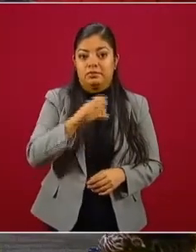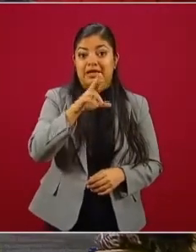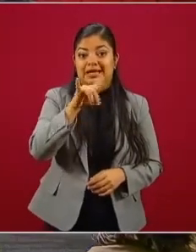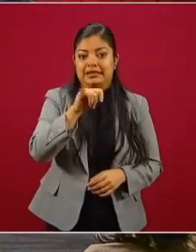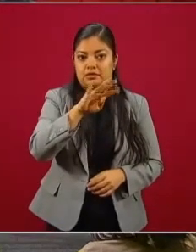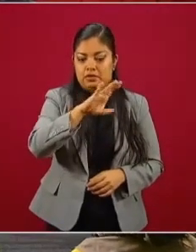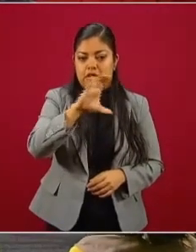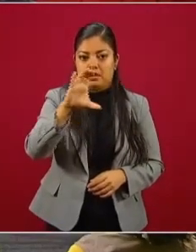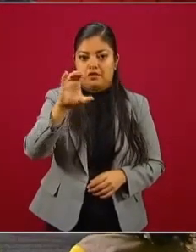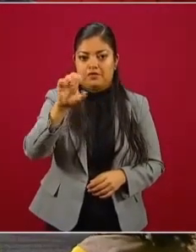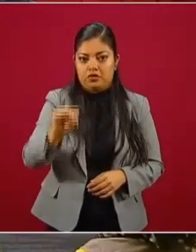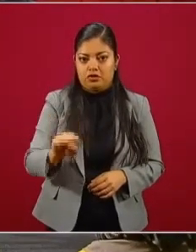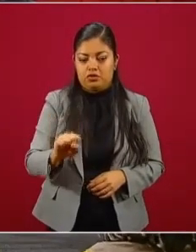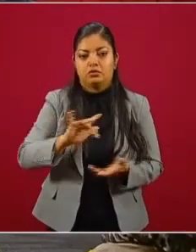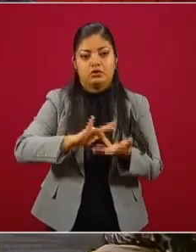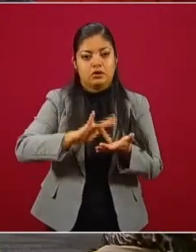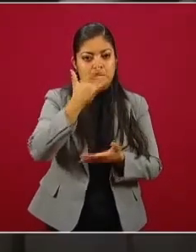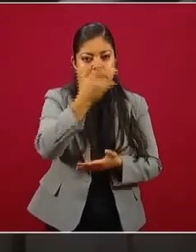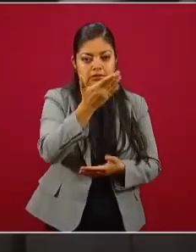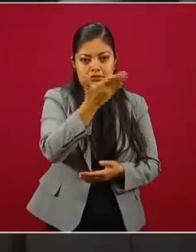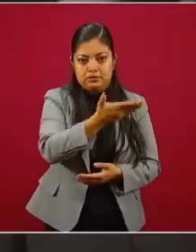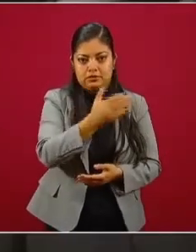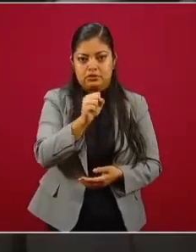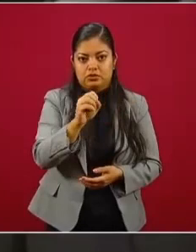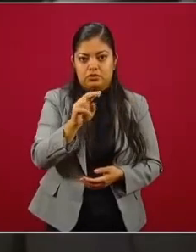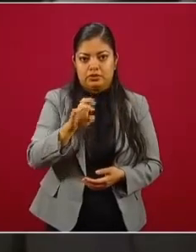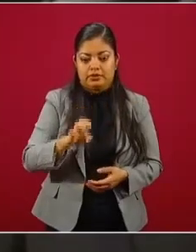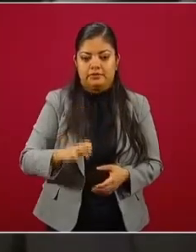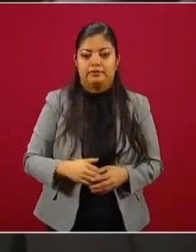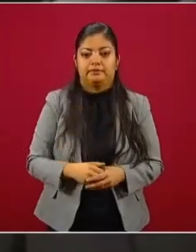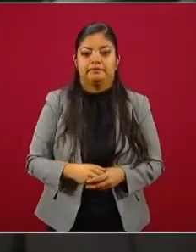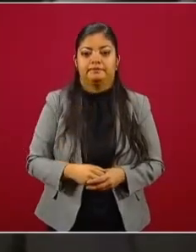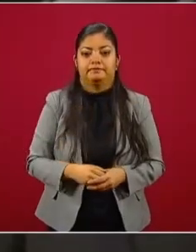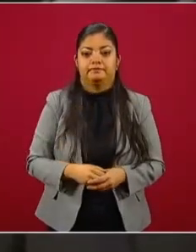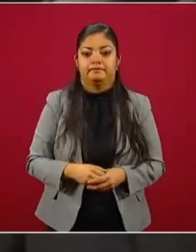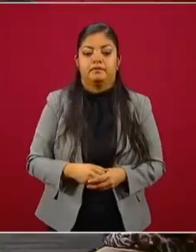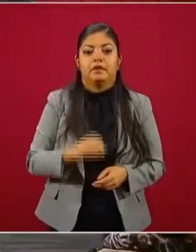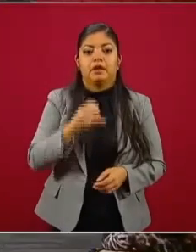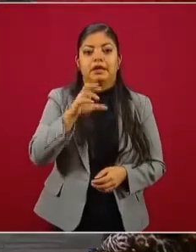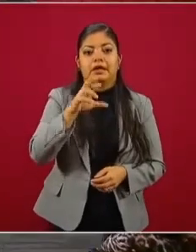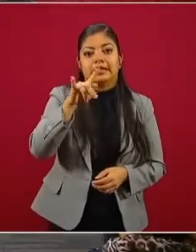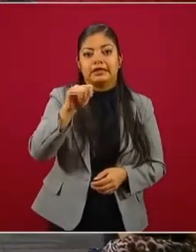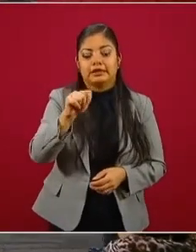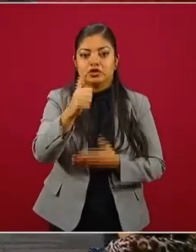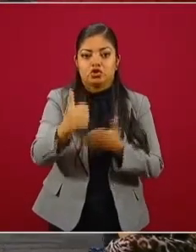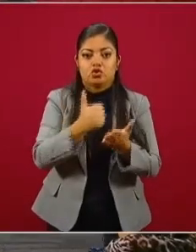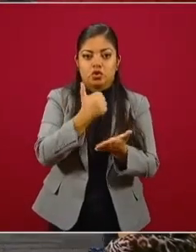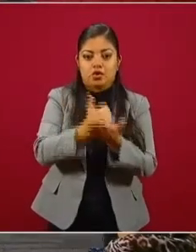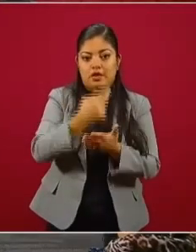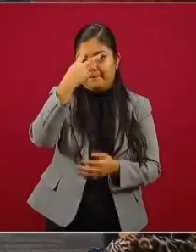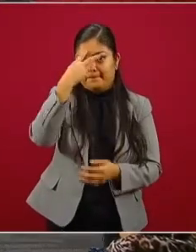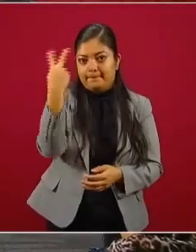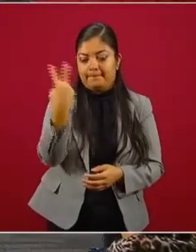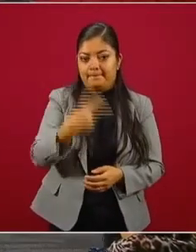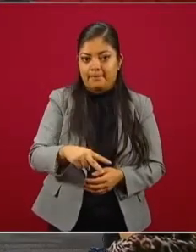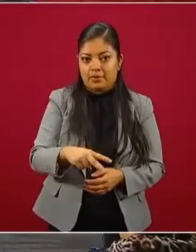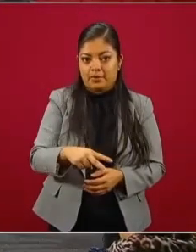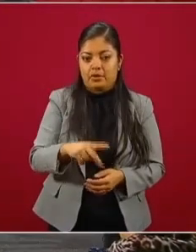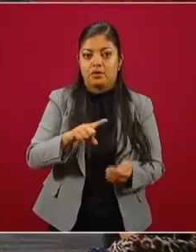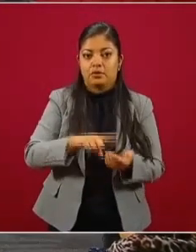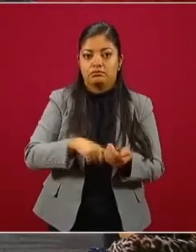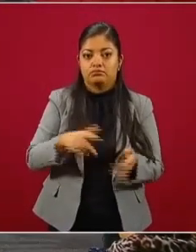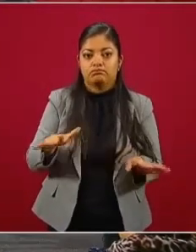baja california sur muchísimas gracias psoe script ciudad de mexico el crit ciudad de mexico se